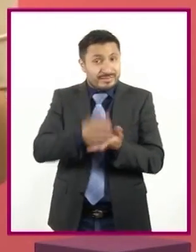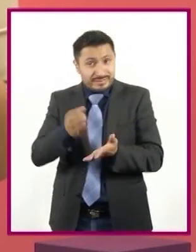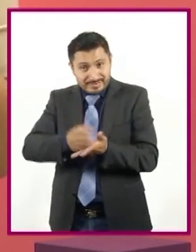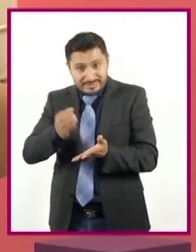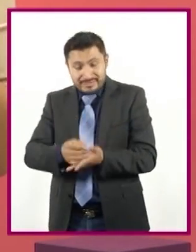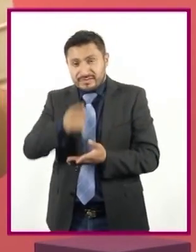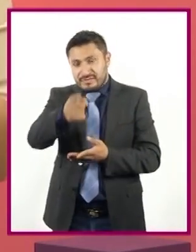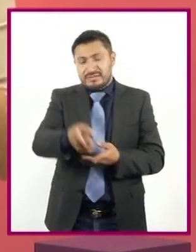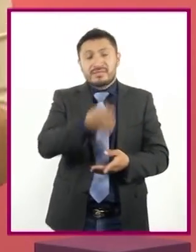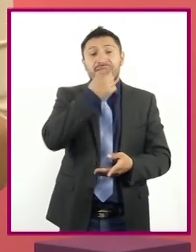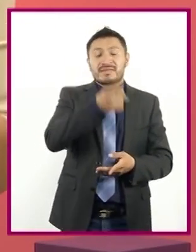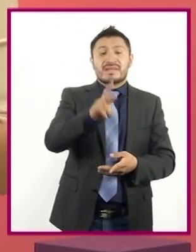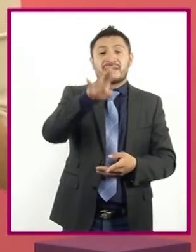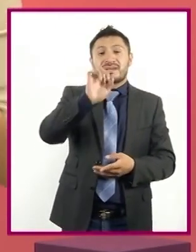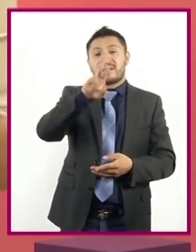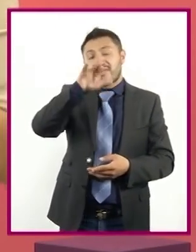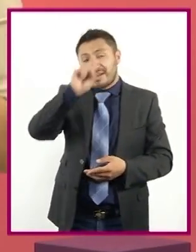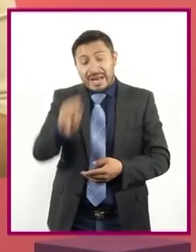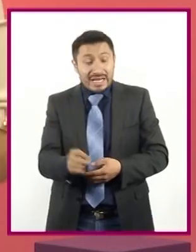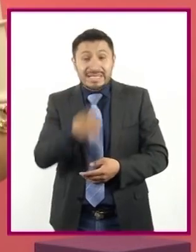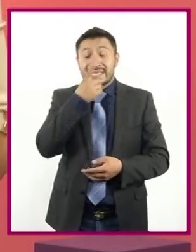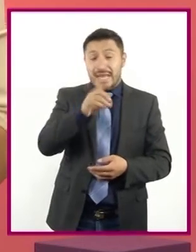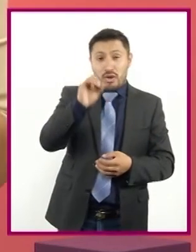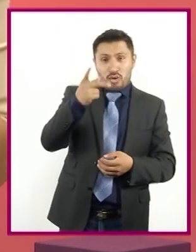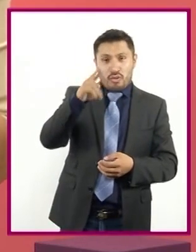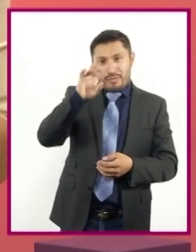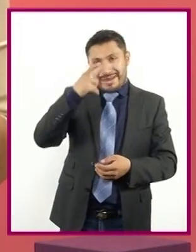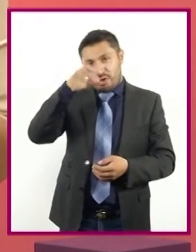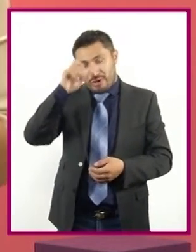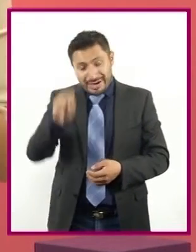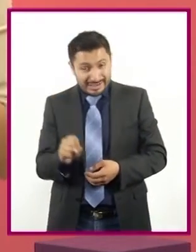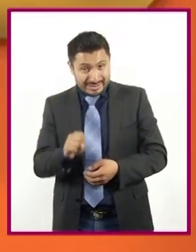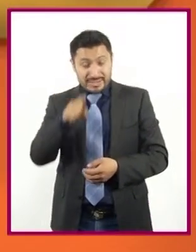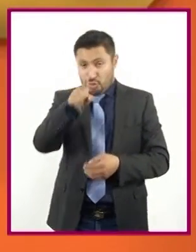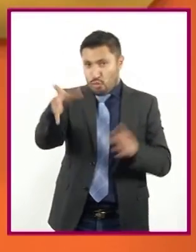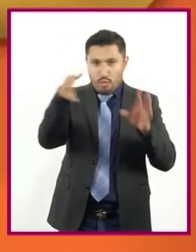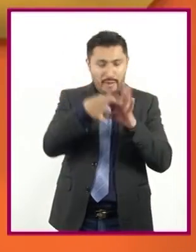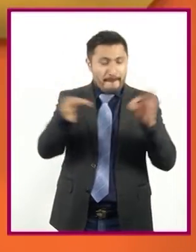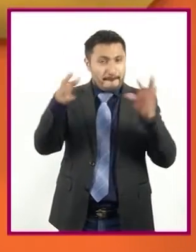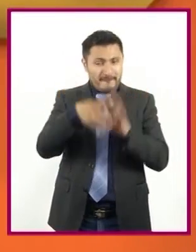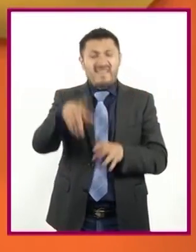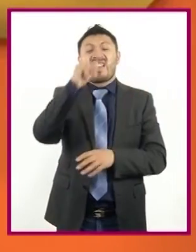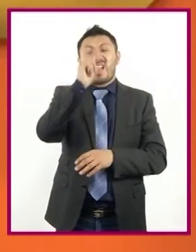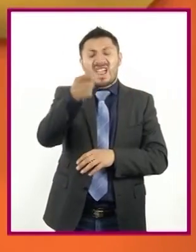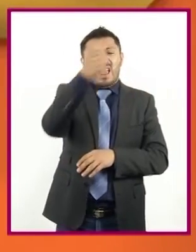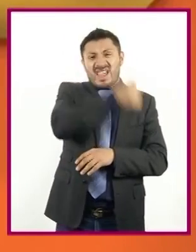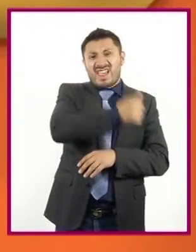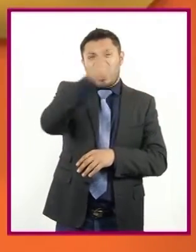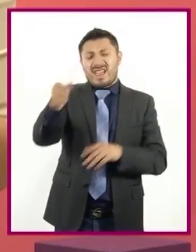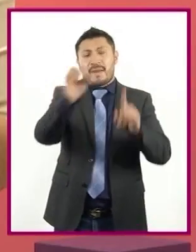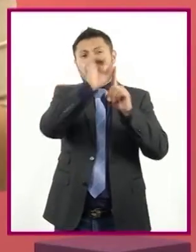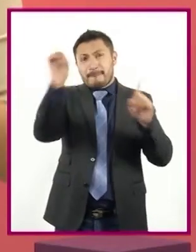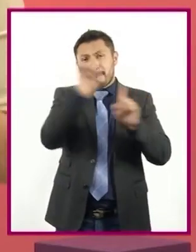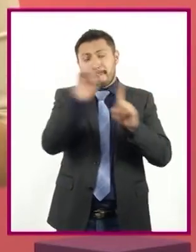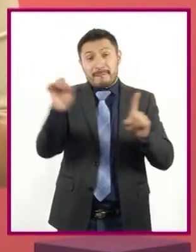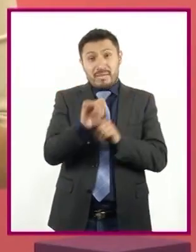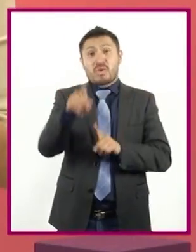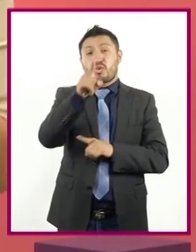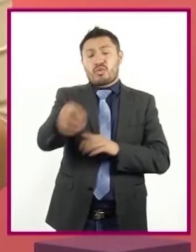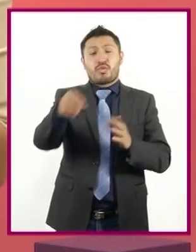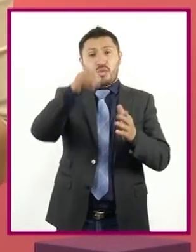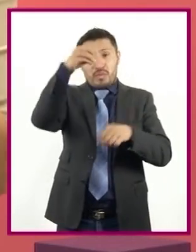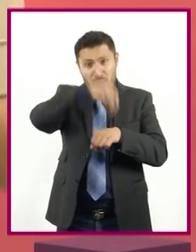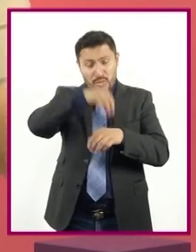y señalen si son refranes, dichos o pregones. Expliquen también a qué se refiere cada enunciado y mencionen un